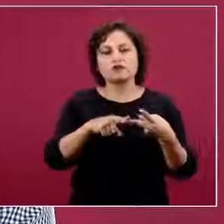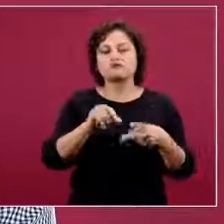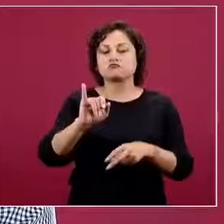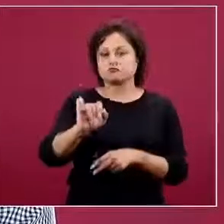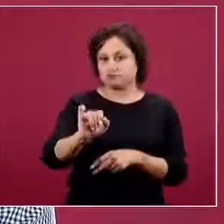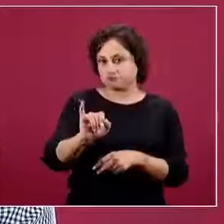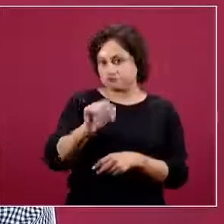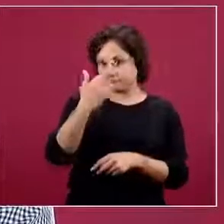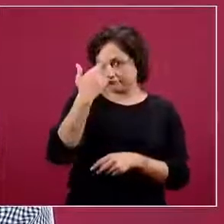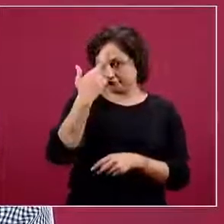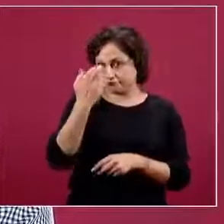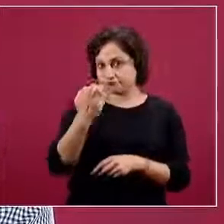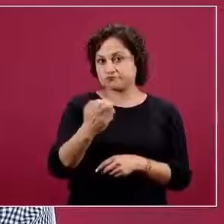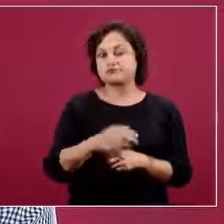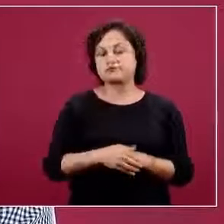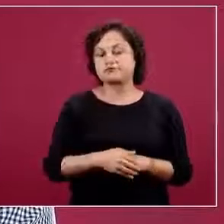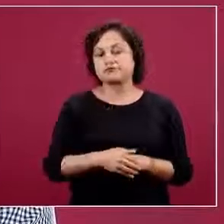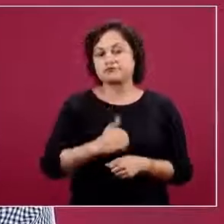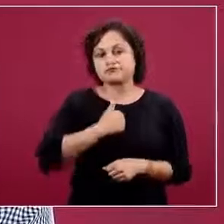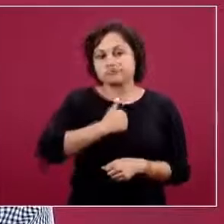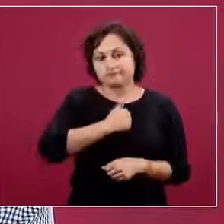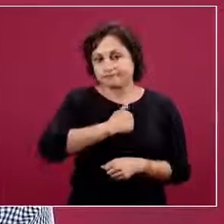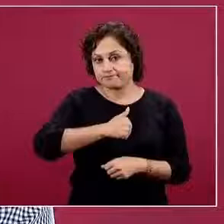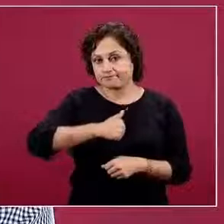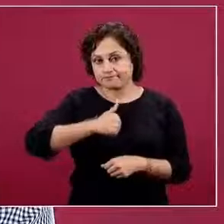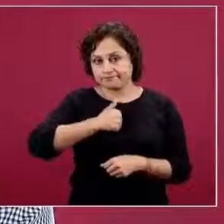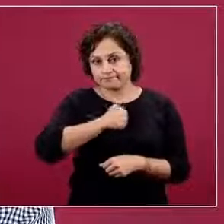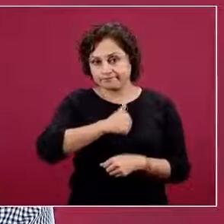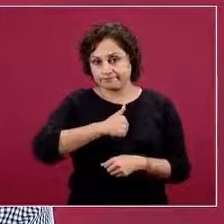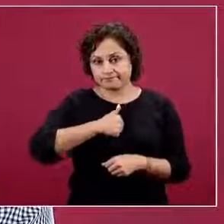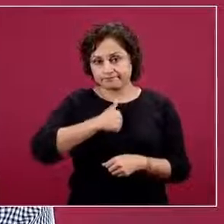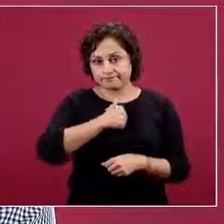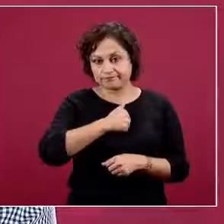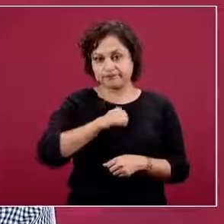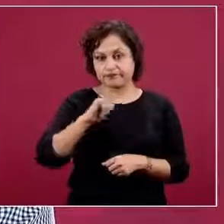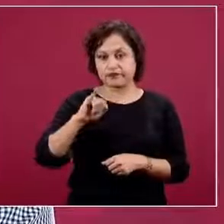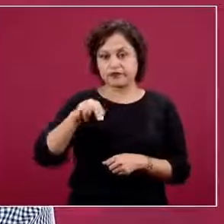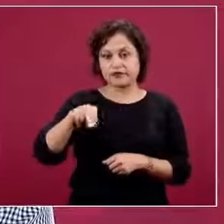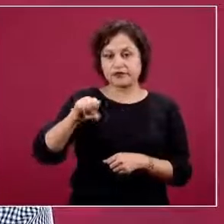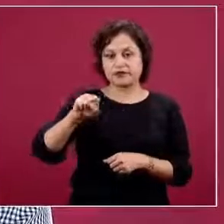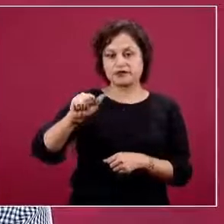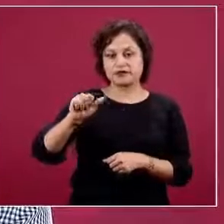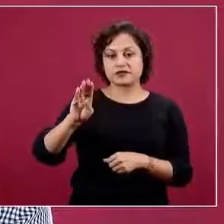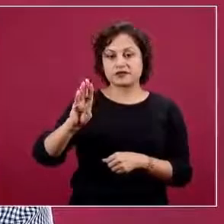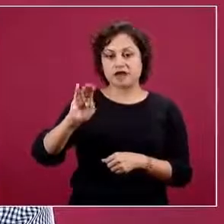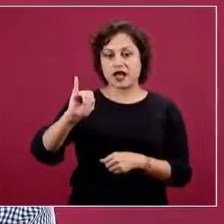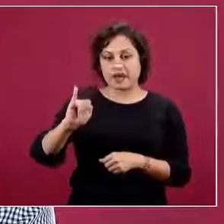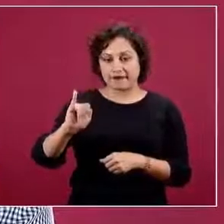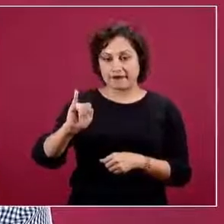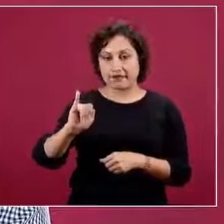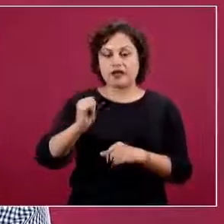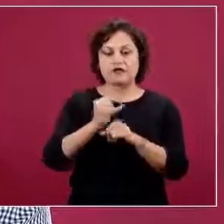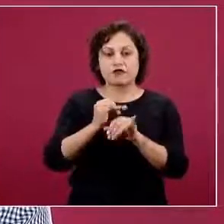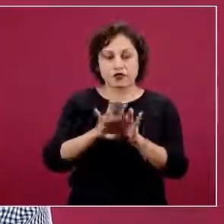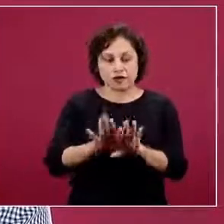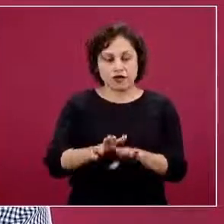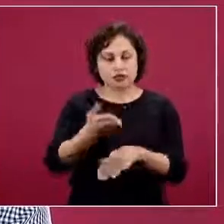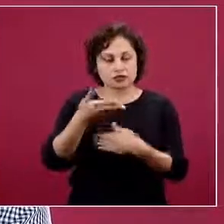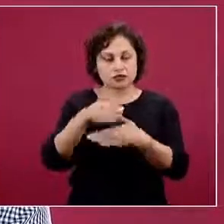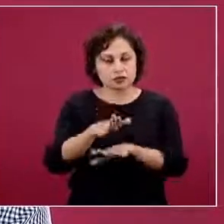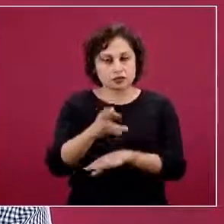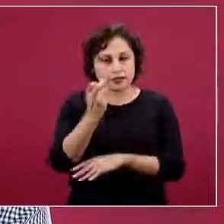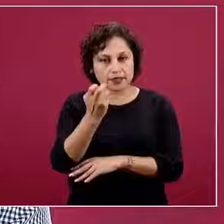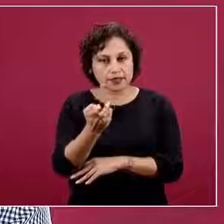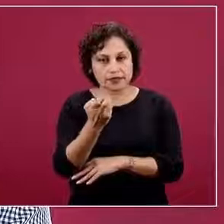este hecho lamentable. En su momento el INSABI dio parte del mismo, esto fue, si